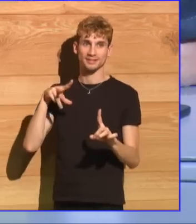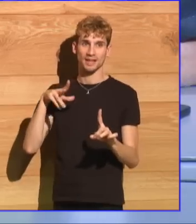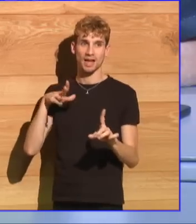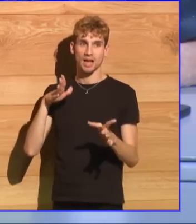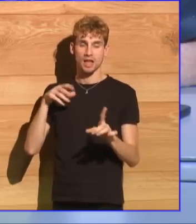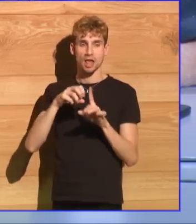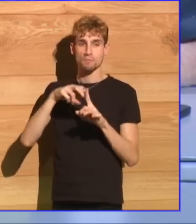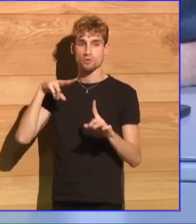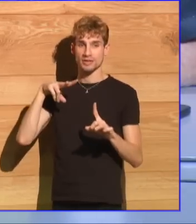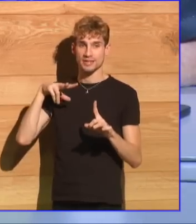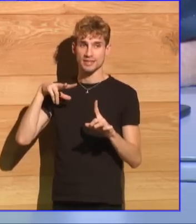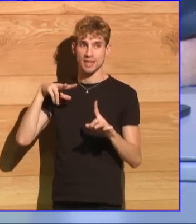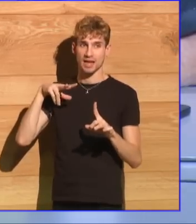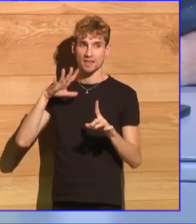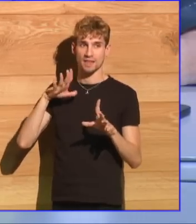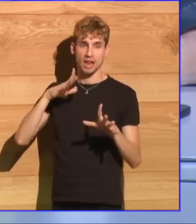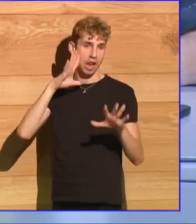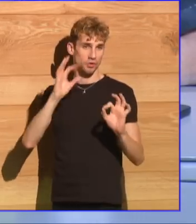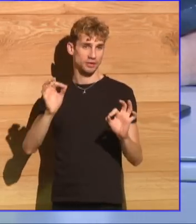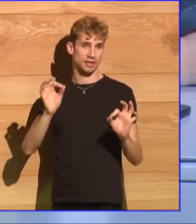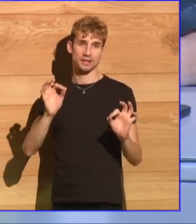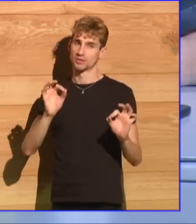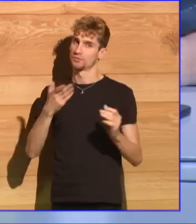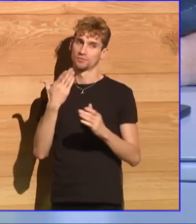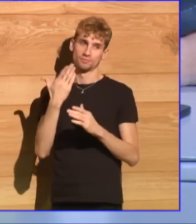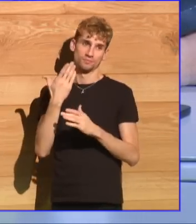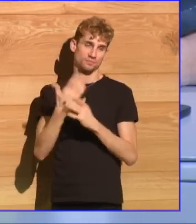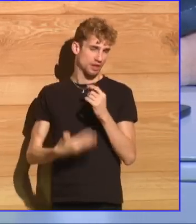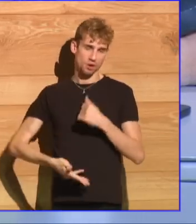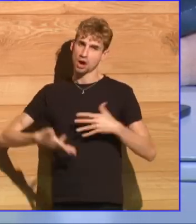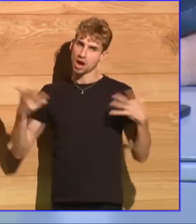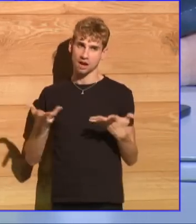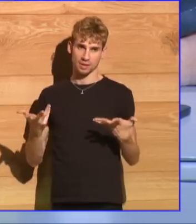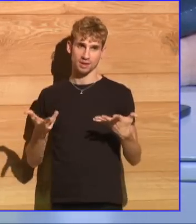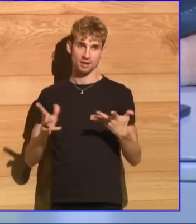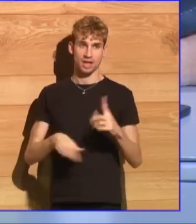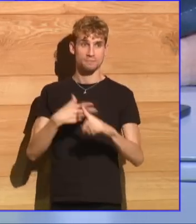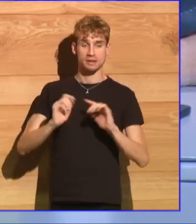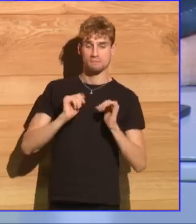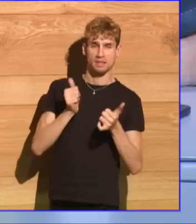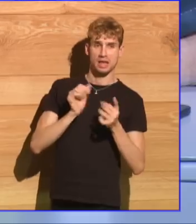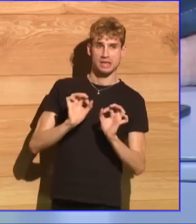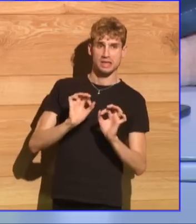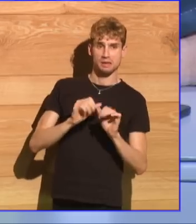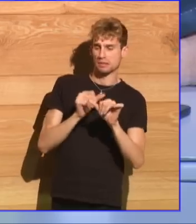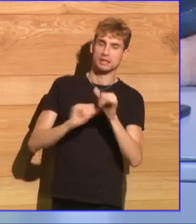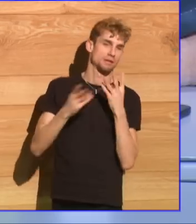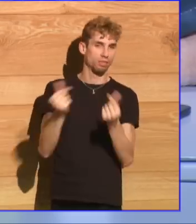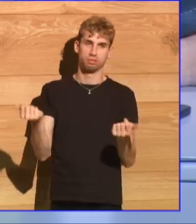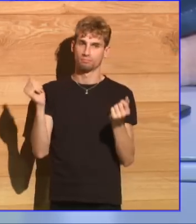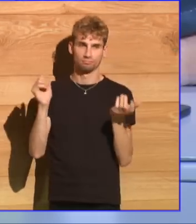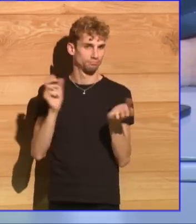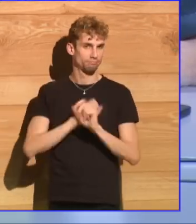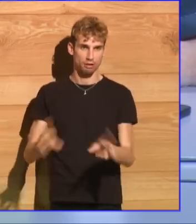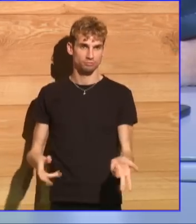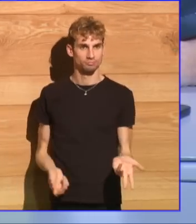callo. Desde el punto de vista de la verosimilitud, es un error gravísimo. Y además empieza, la película ya se desvanece desde el principio.